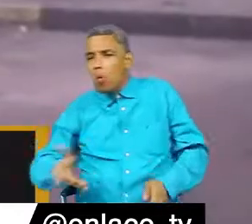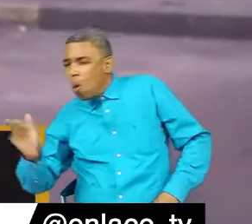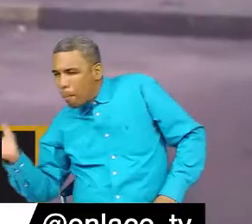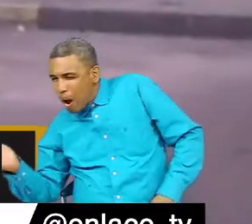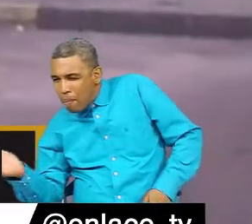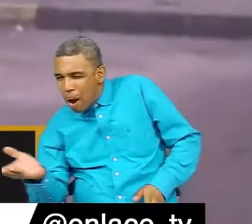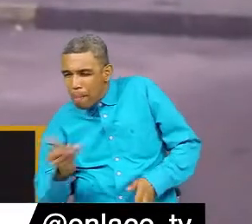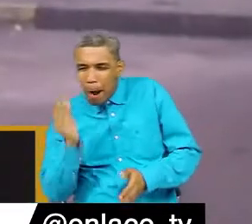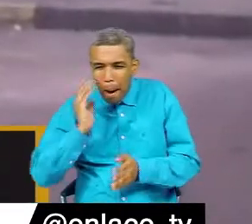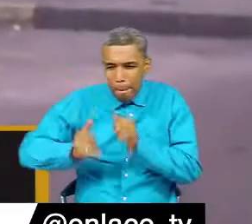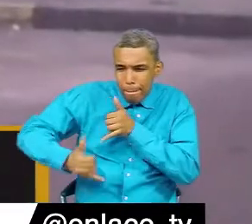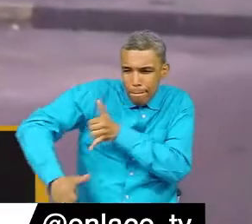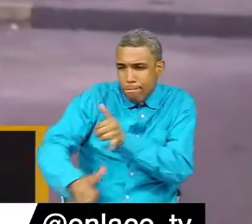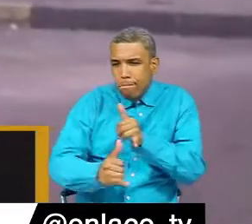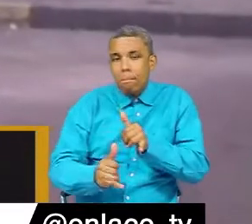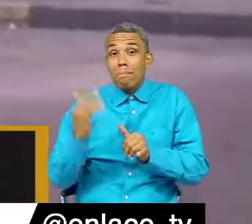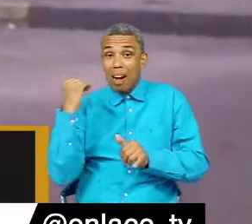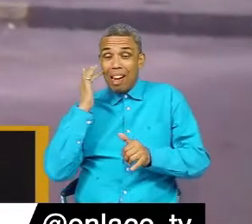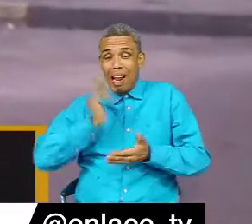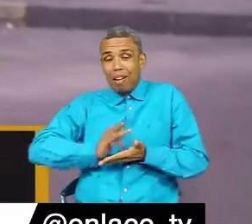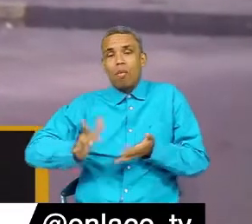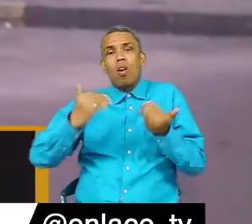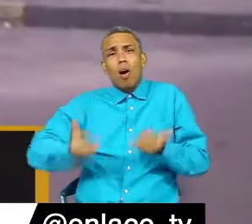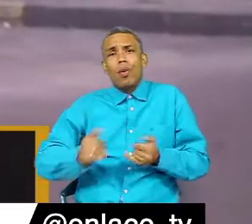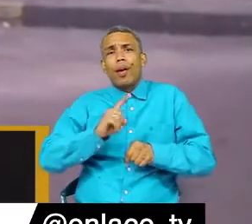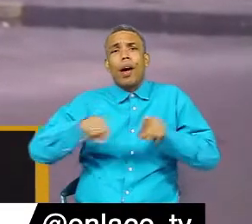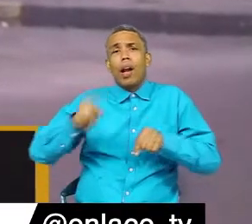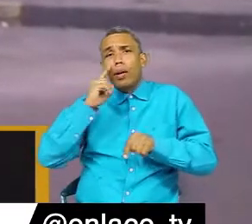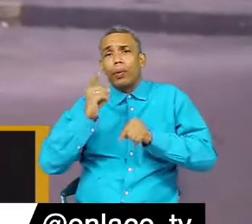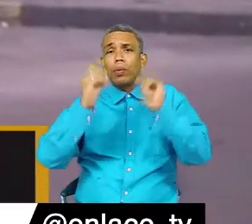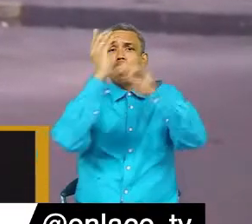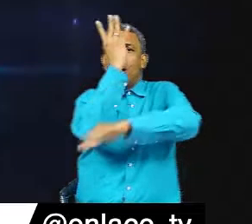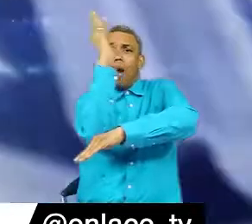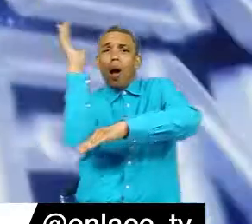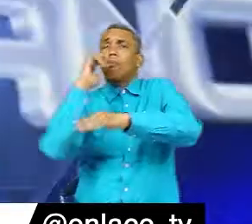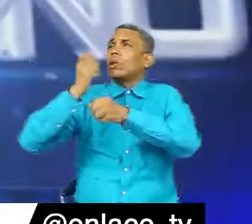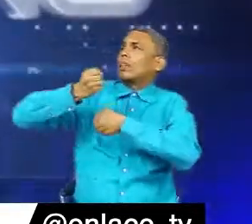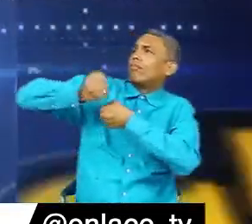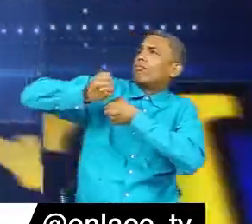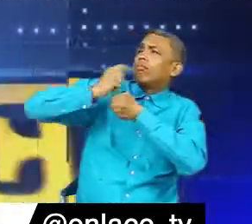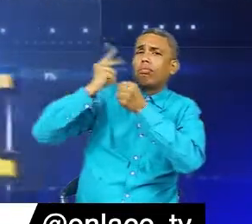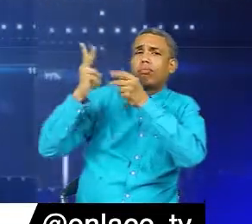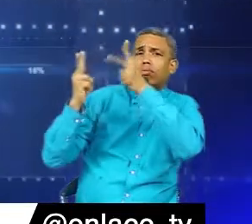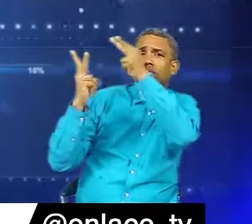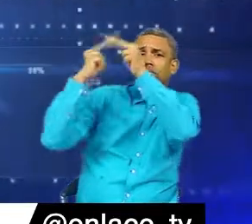que se acostumbraron a mantener este lugar como un botadero de residuos.